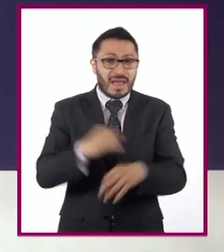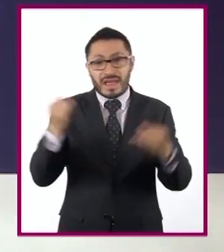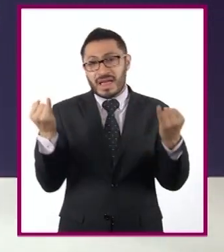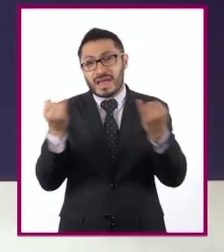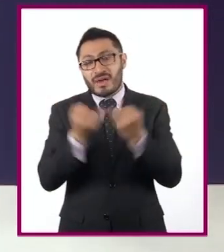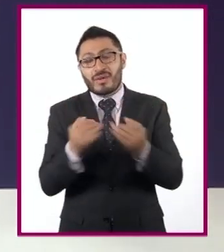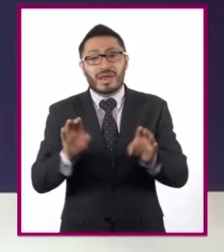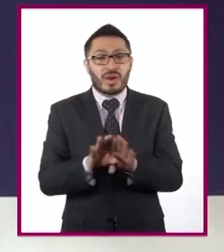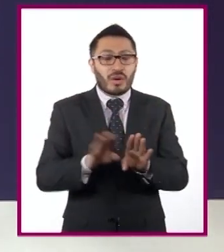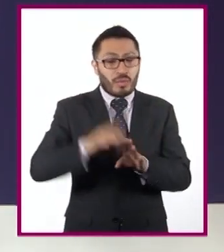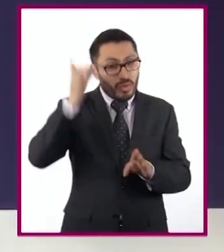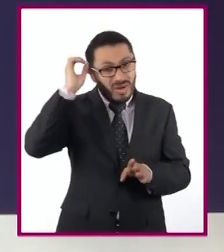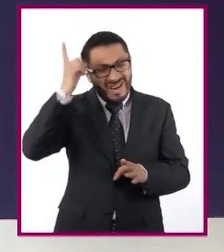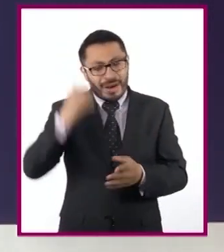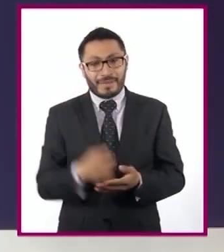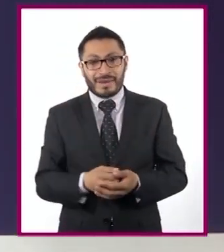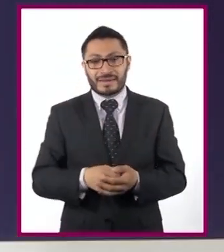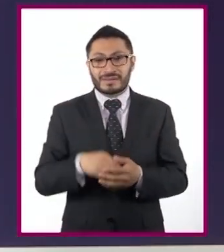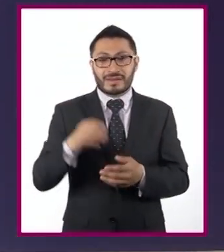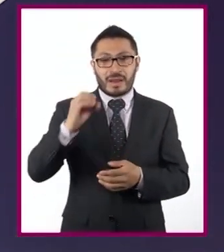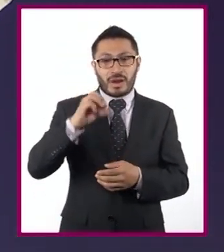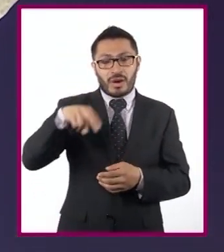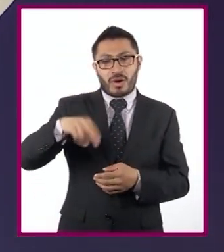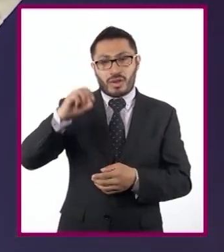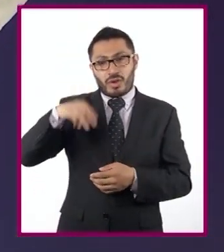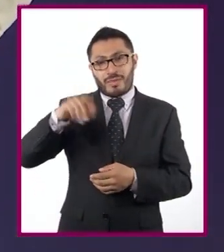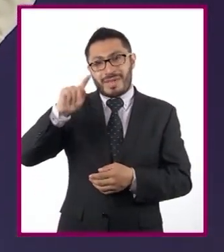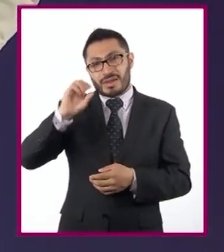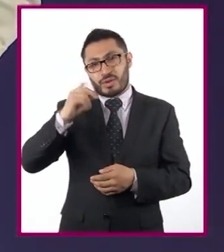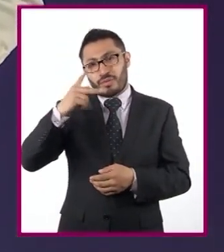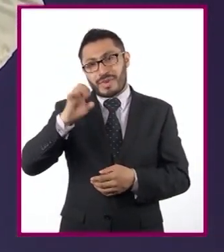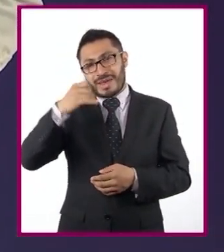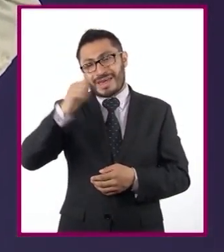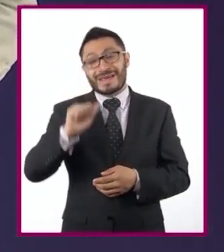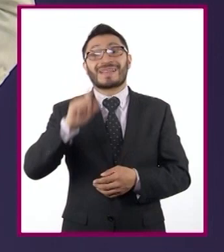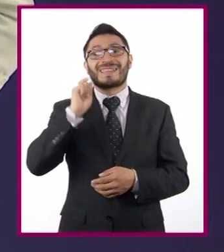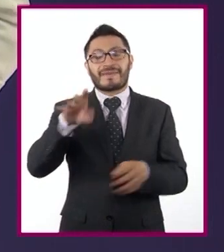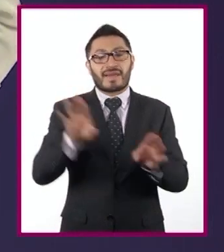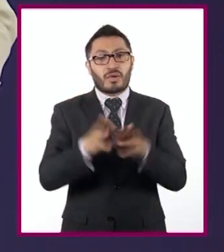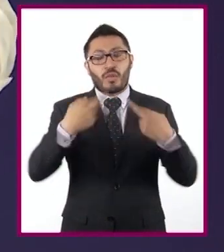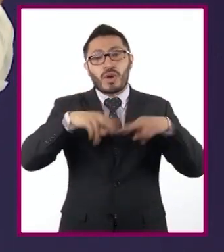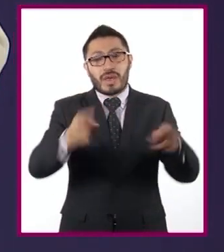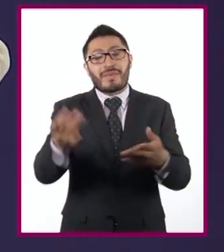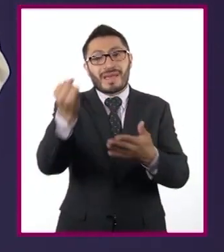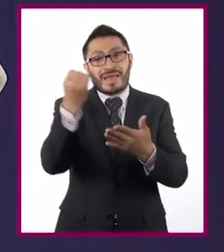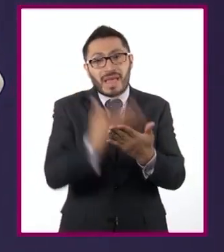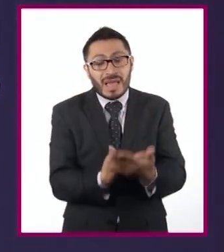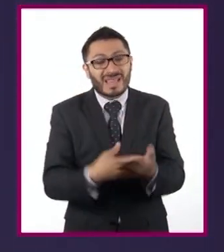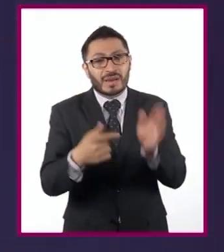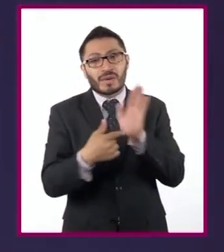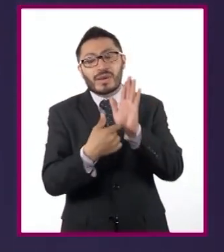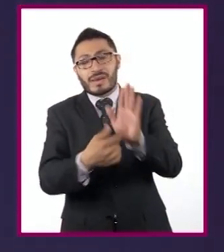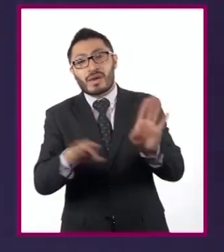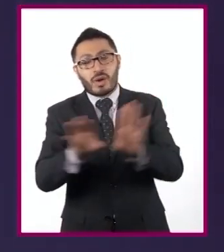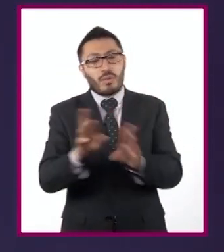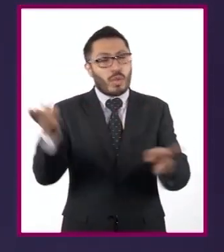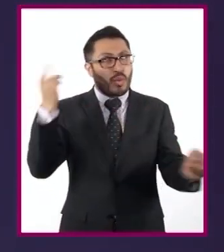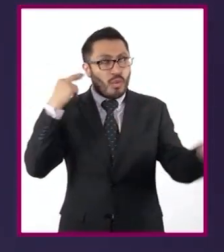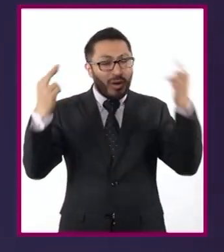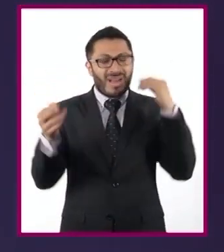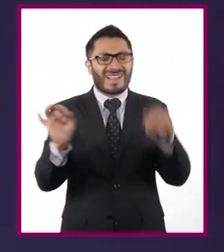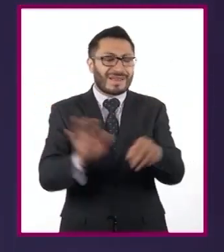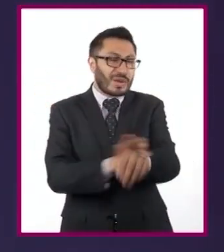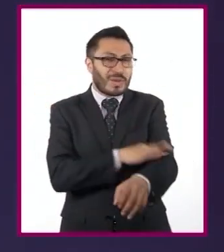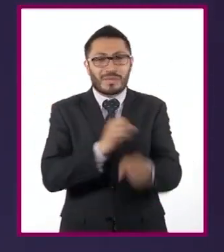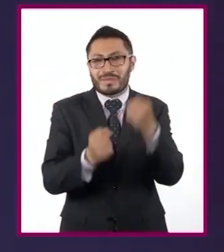veloz como un caballo. La onomatopeya es una representación por medio de imágenes, reproduciendo efectos auditivos y